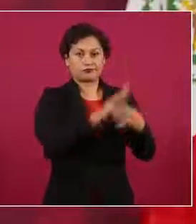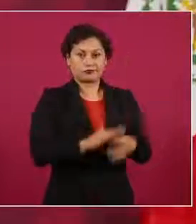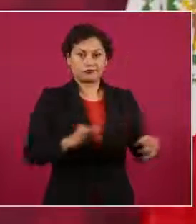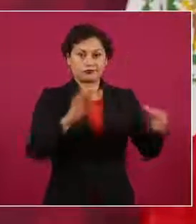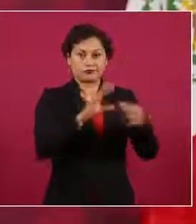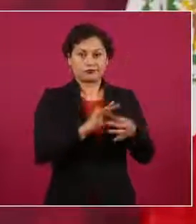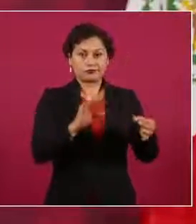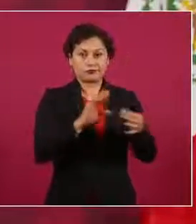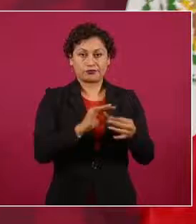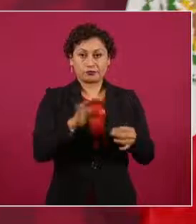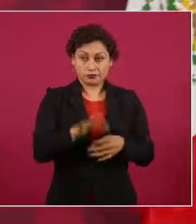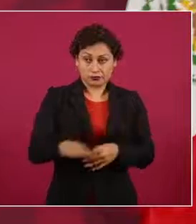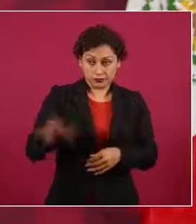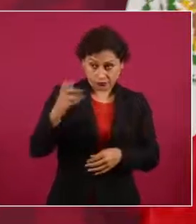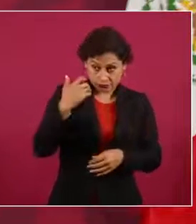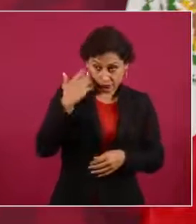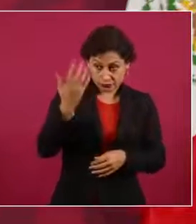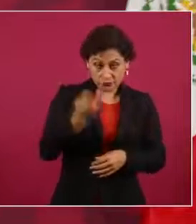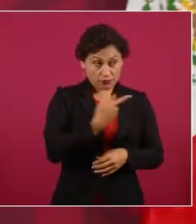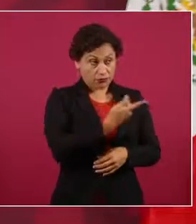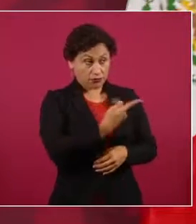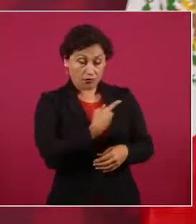quieren que nos peleemos, ¿no?